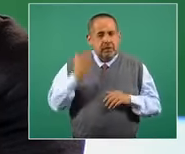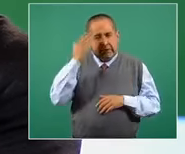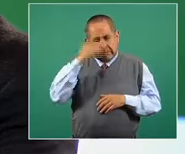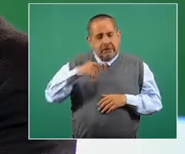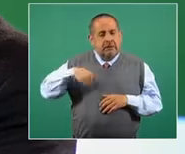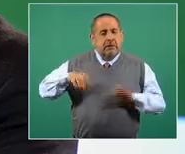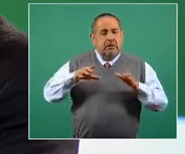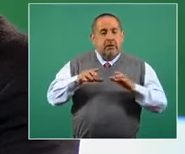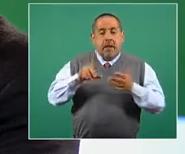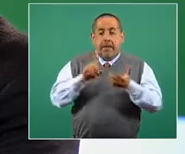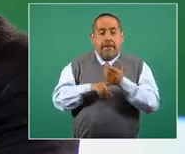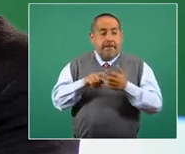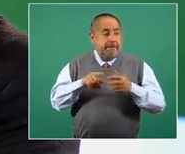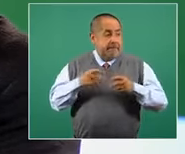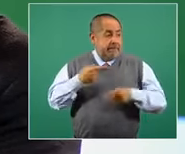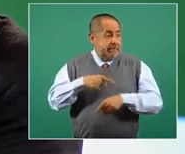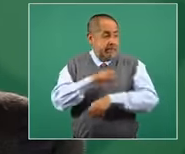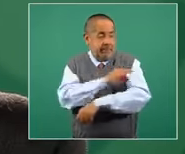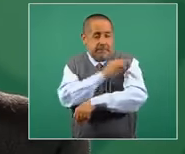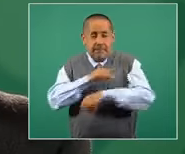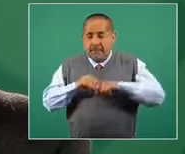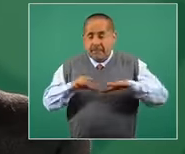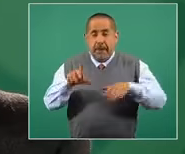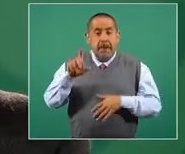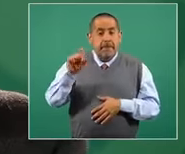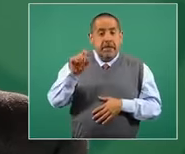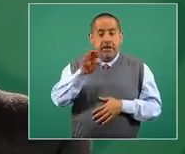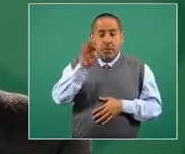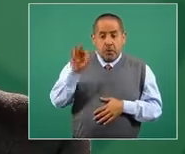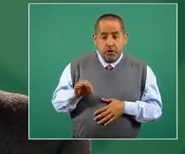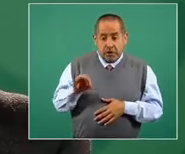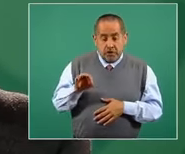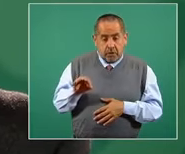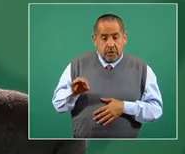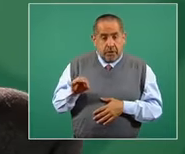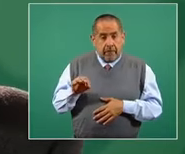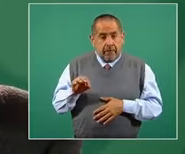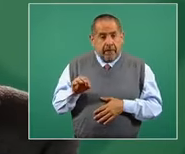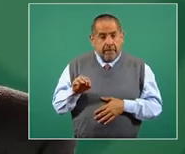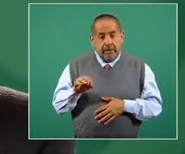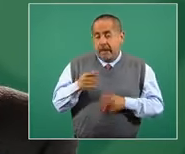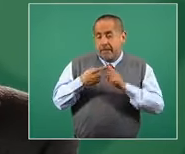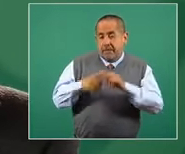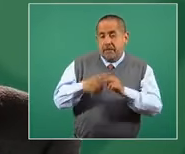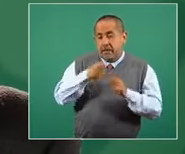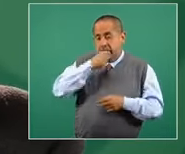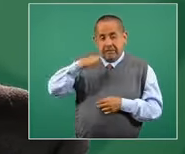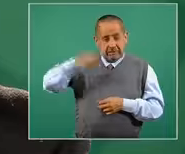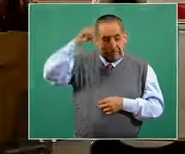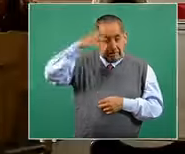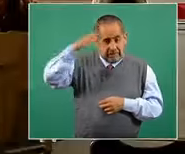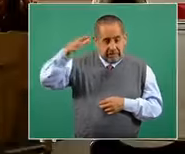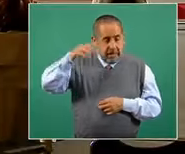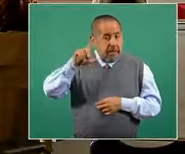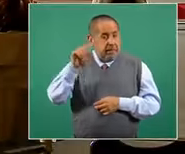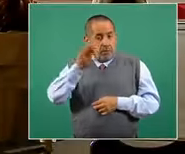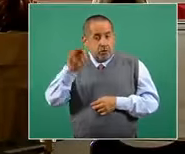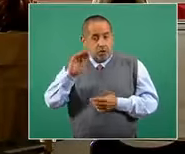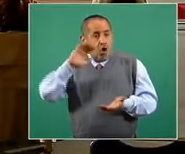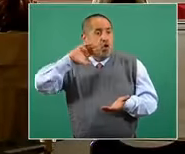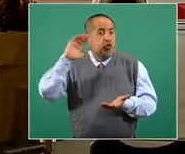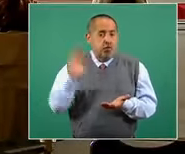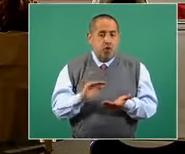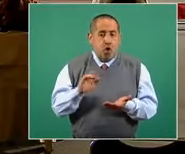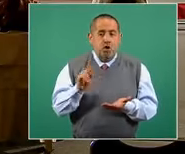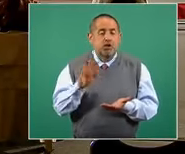cubriendo 20% lograremos de las personas, si empezamos por adulto mayor, reduciremos